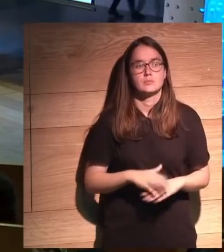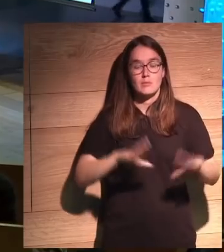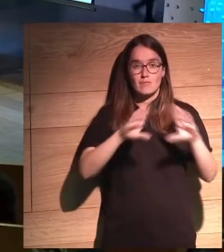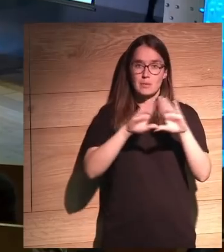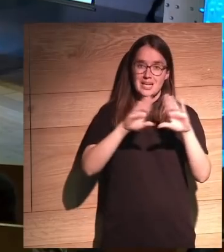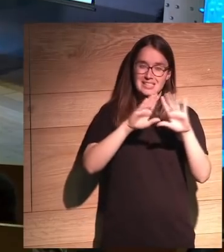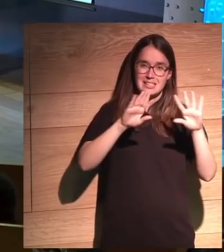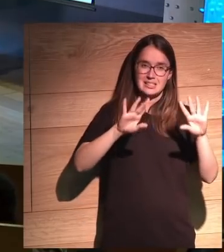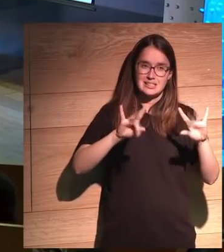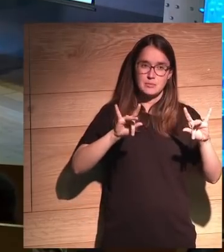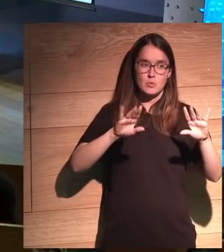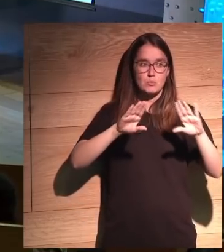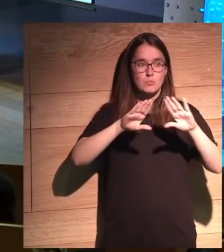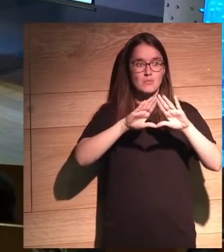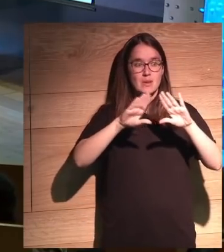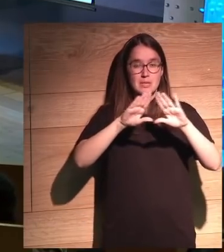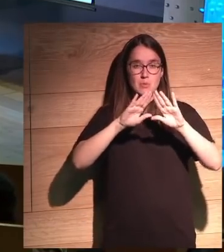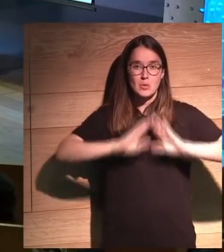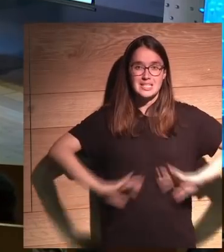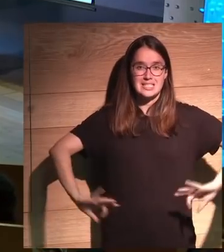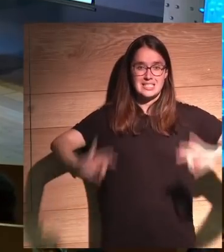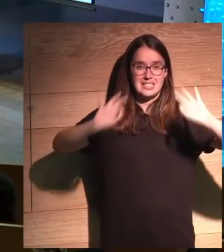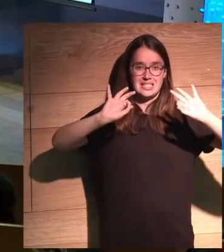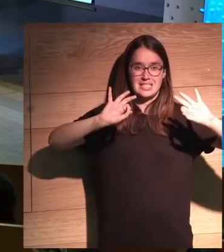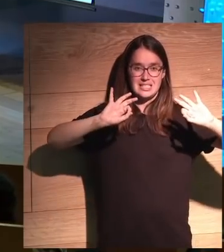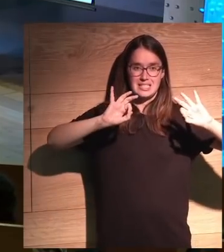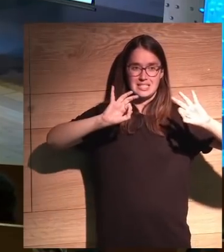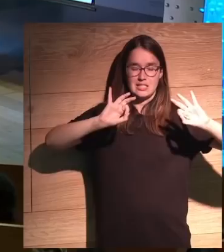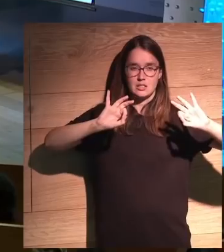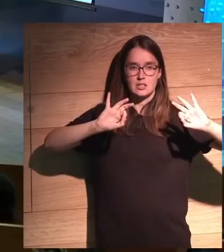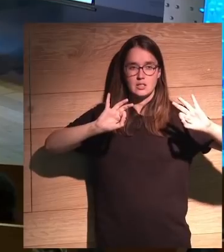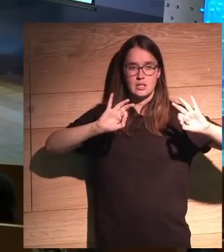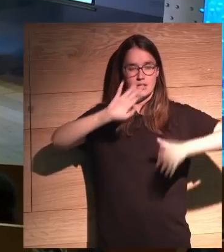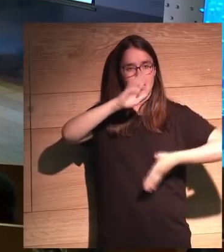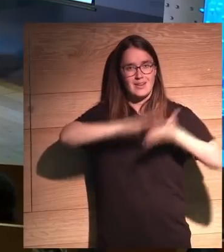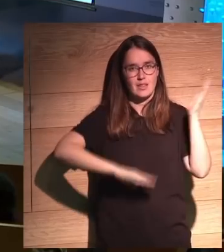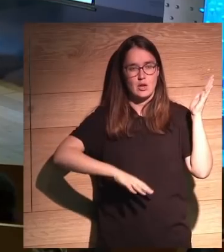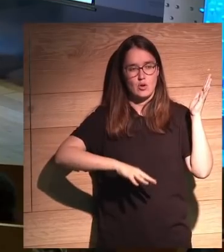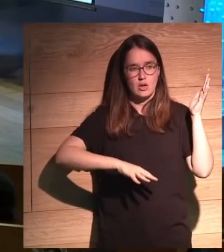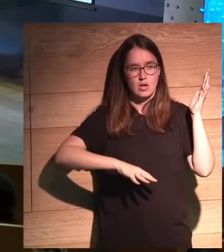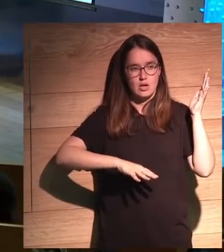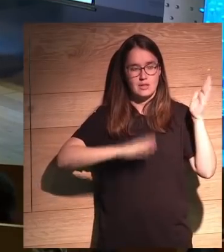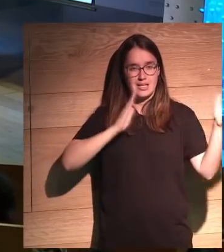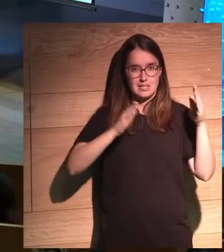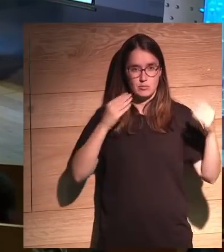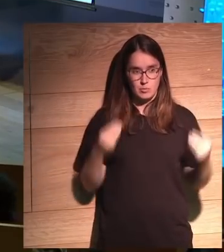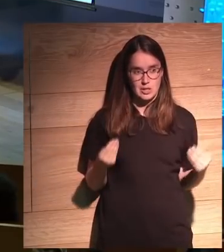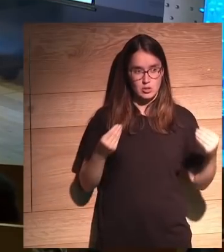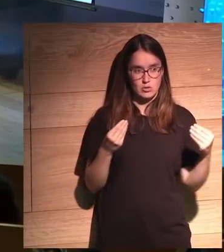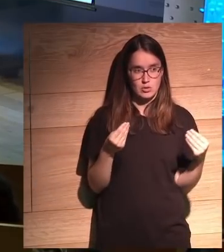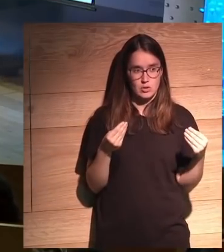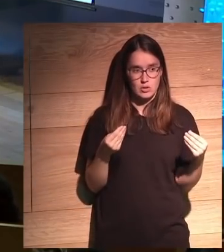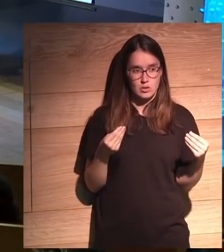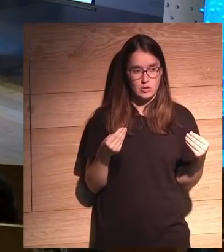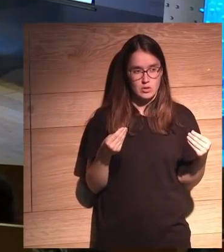aunque un feminismo muy concreto, que se desarrolló mucho en la Barcelona de ese momento, sin olvidarse